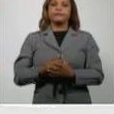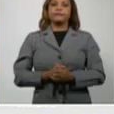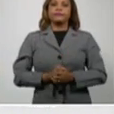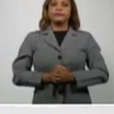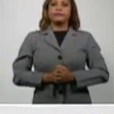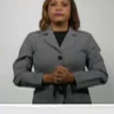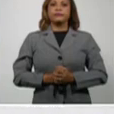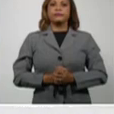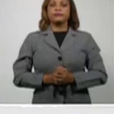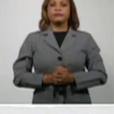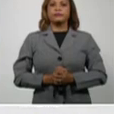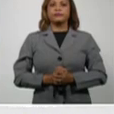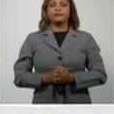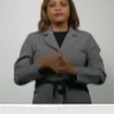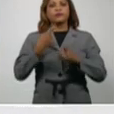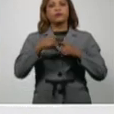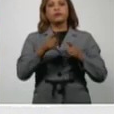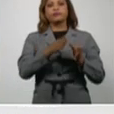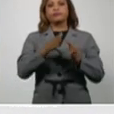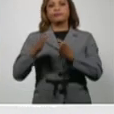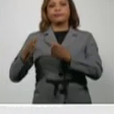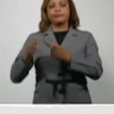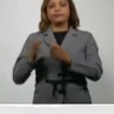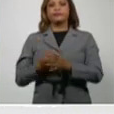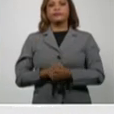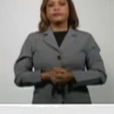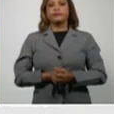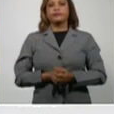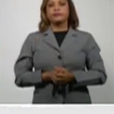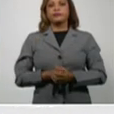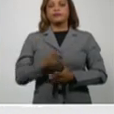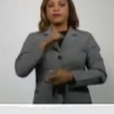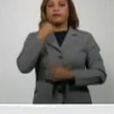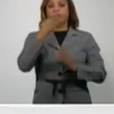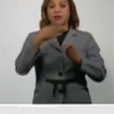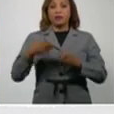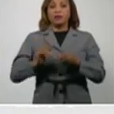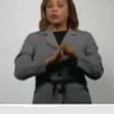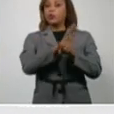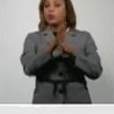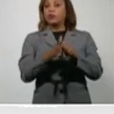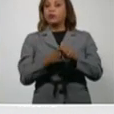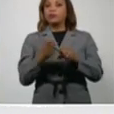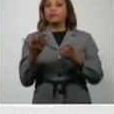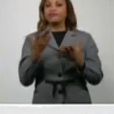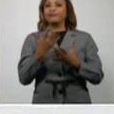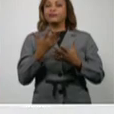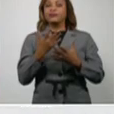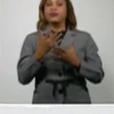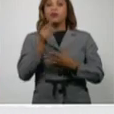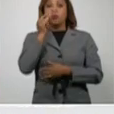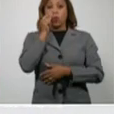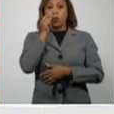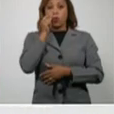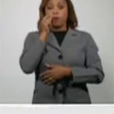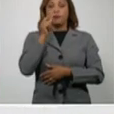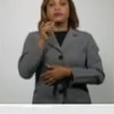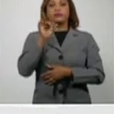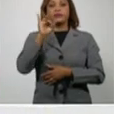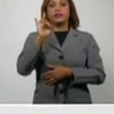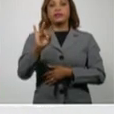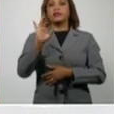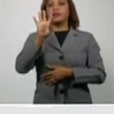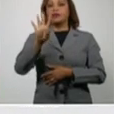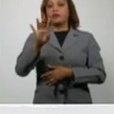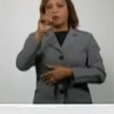La otra persona que fallece con la COVID-19 es un señor de 74 años